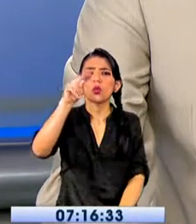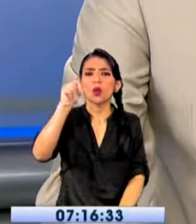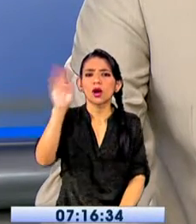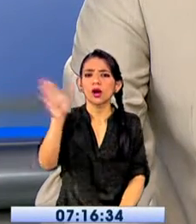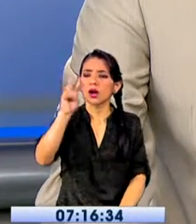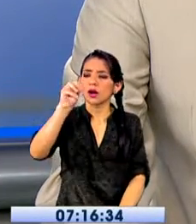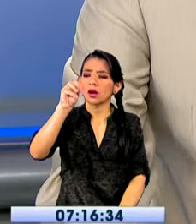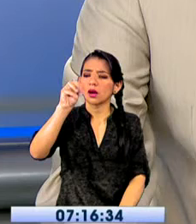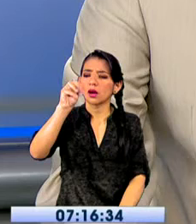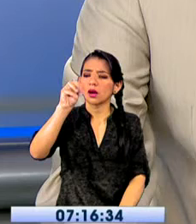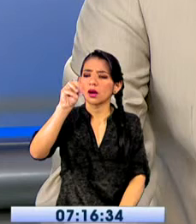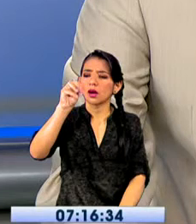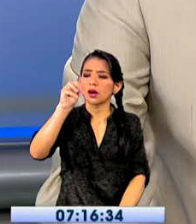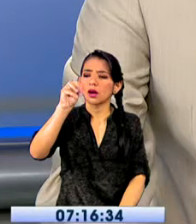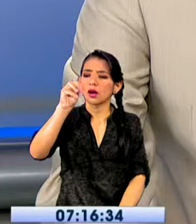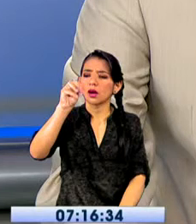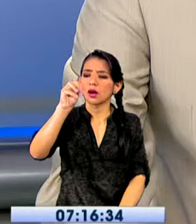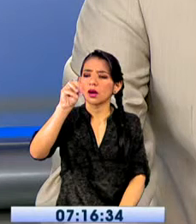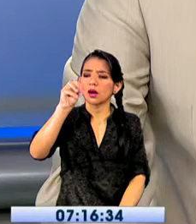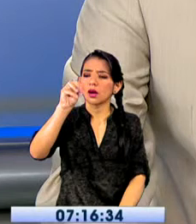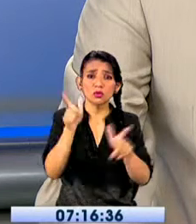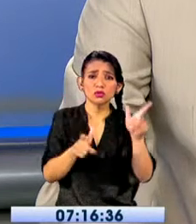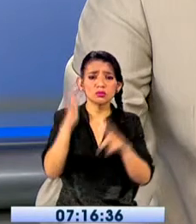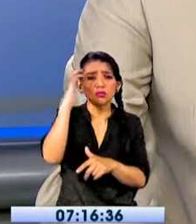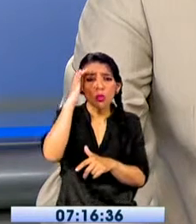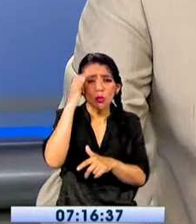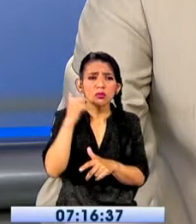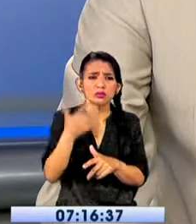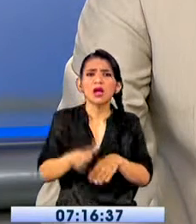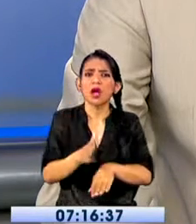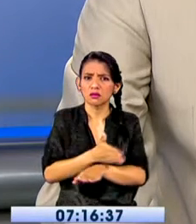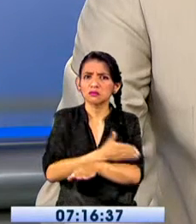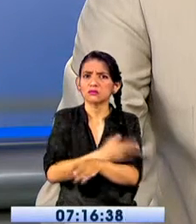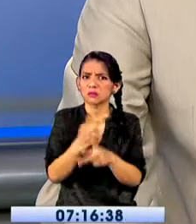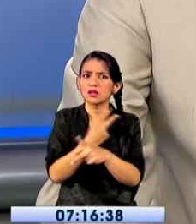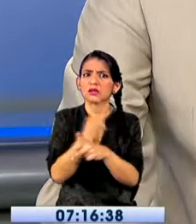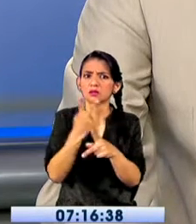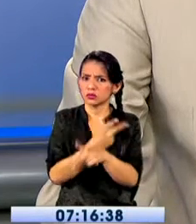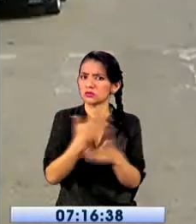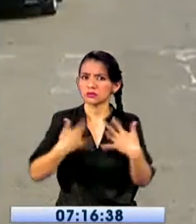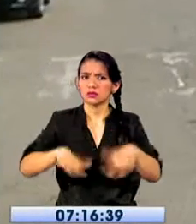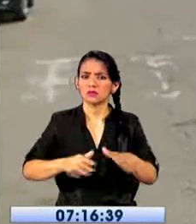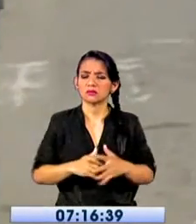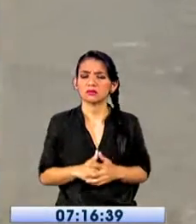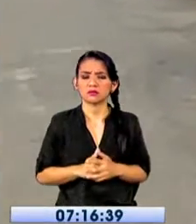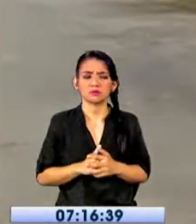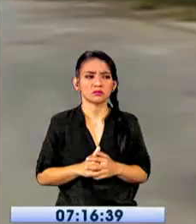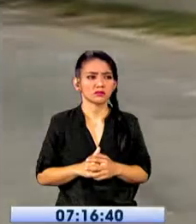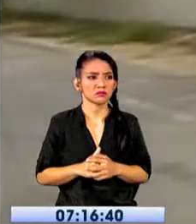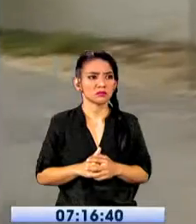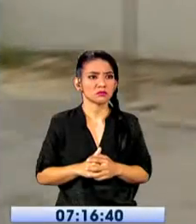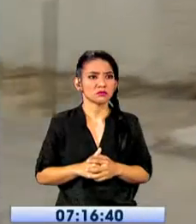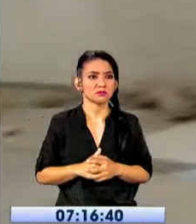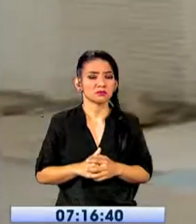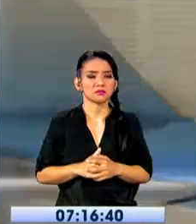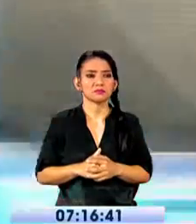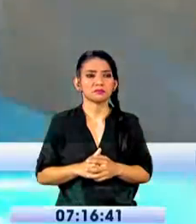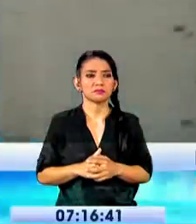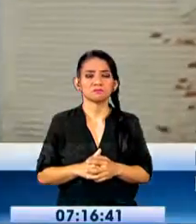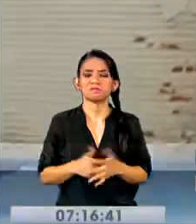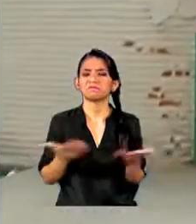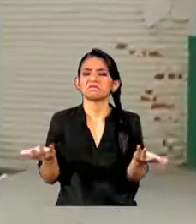Los moradores del sector están preocupados porque aseguran que en el sector ya se ha vuelto muy peligroso. El hecho se